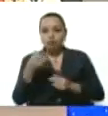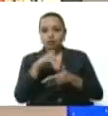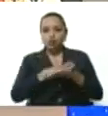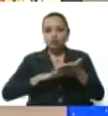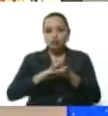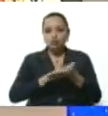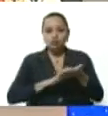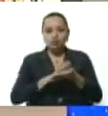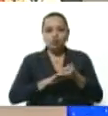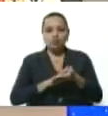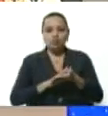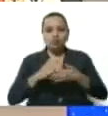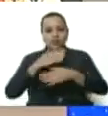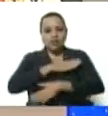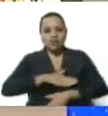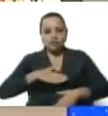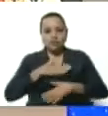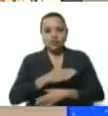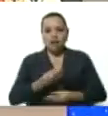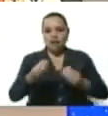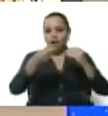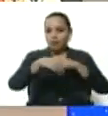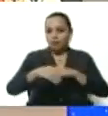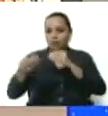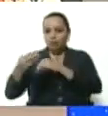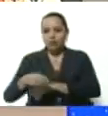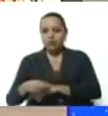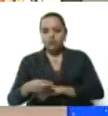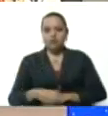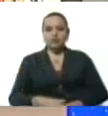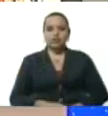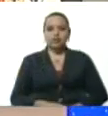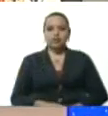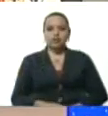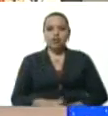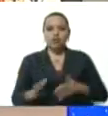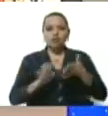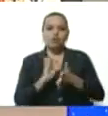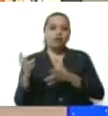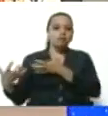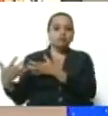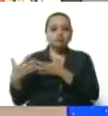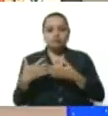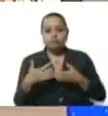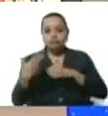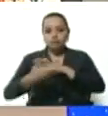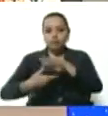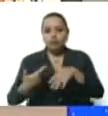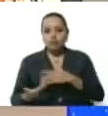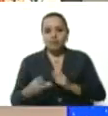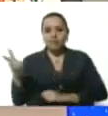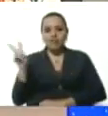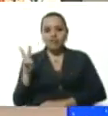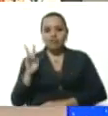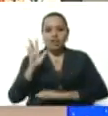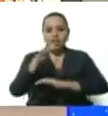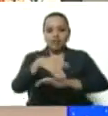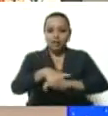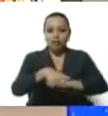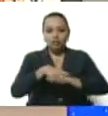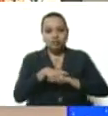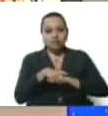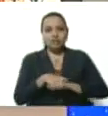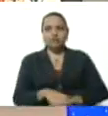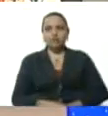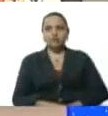satisfactorias para el arreglo práctico de la controversia entre Venezuela y el Reino Unido.